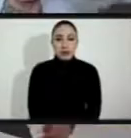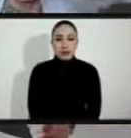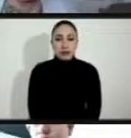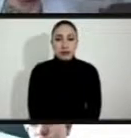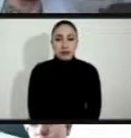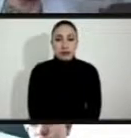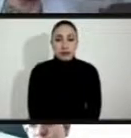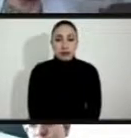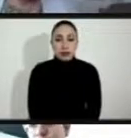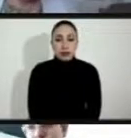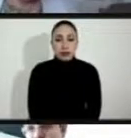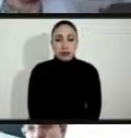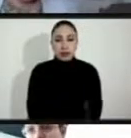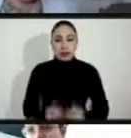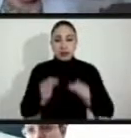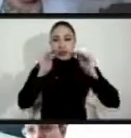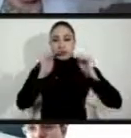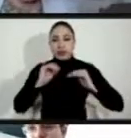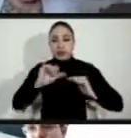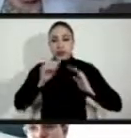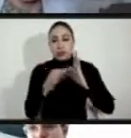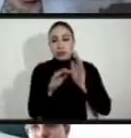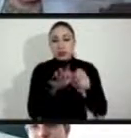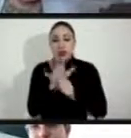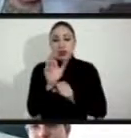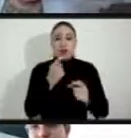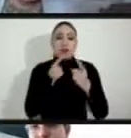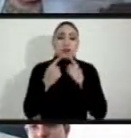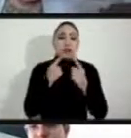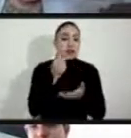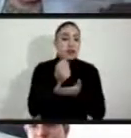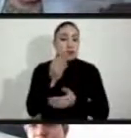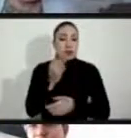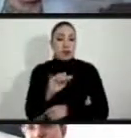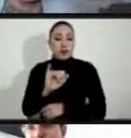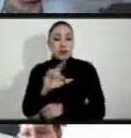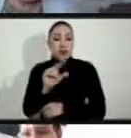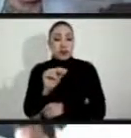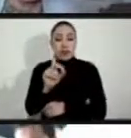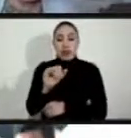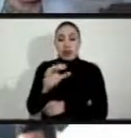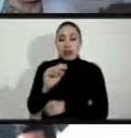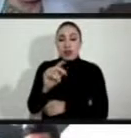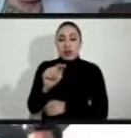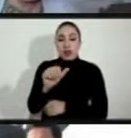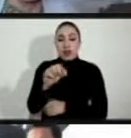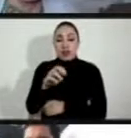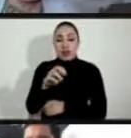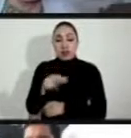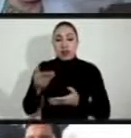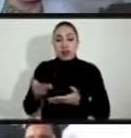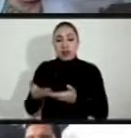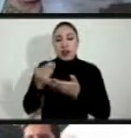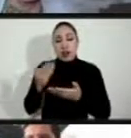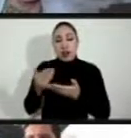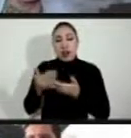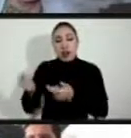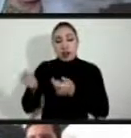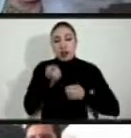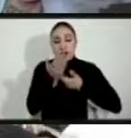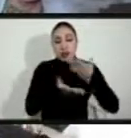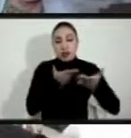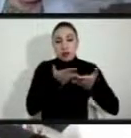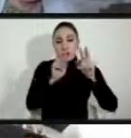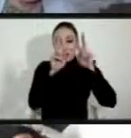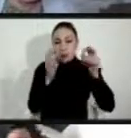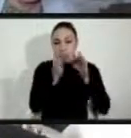El siguiente punto del orden del día es la discusión y en su caso aprobación del dictamen por el cual se aprueba el punto de acuerdo por el que se solicita de manera respetuosa a la persona titular